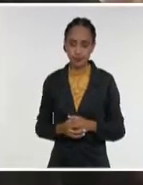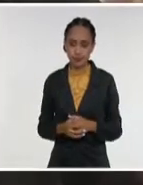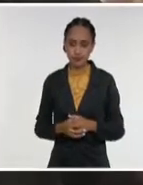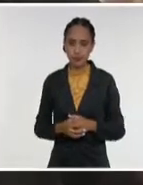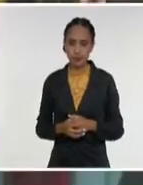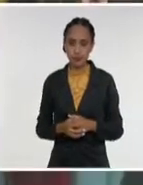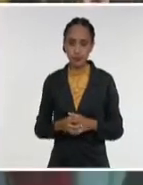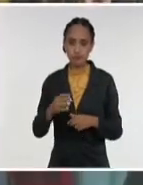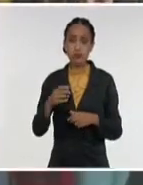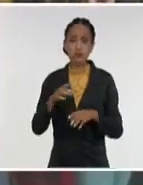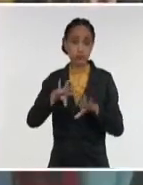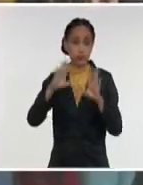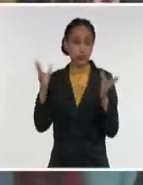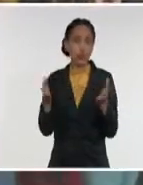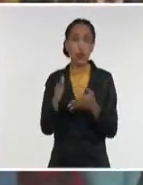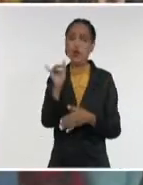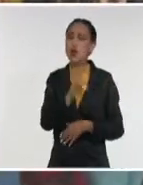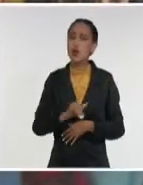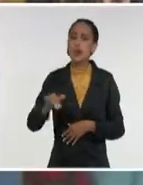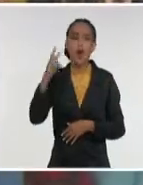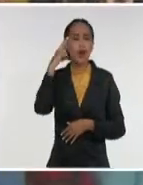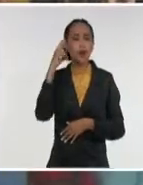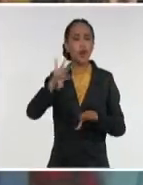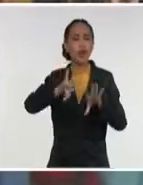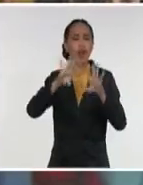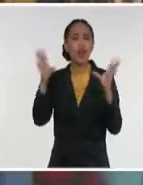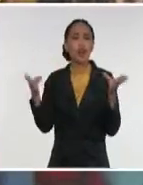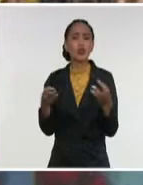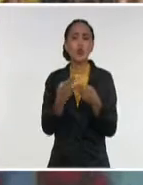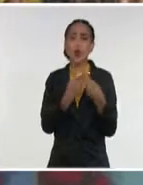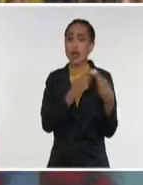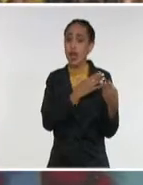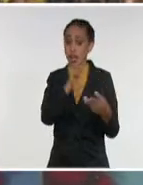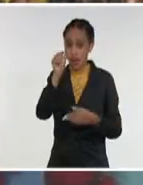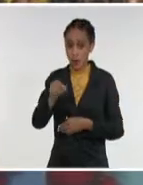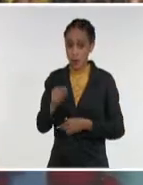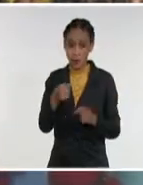Alabanza a todos los héroes, en especial a Vilma.